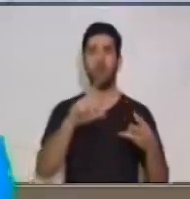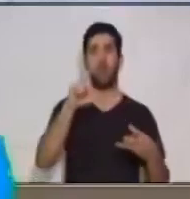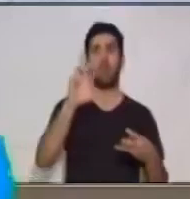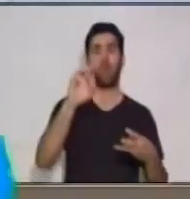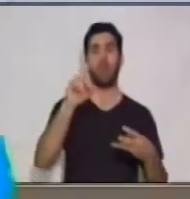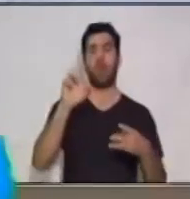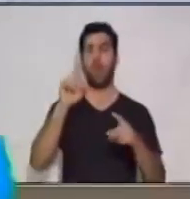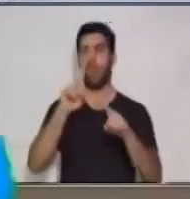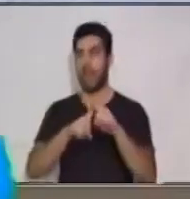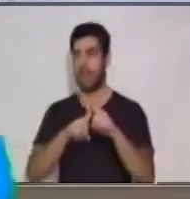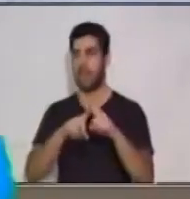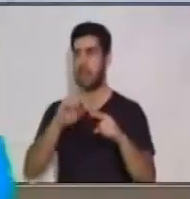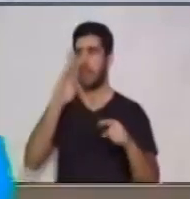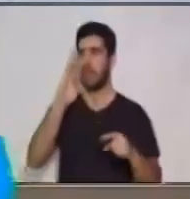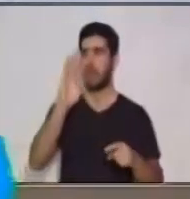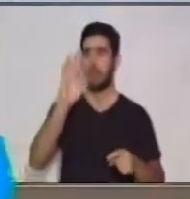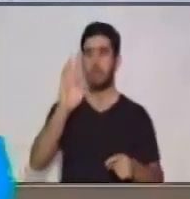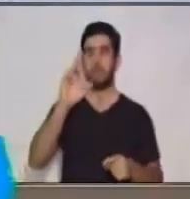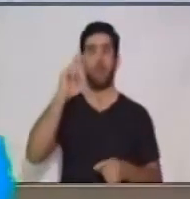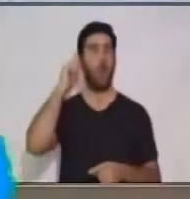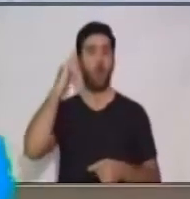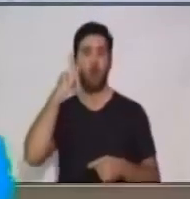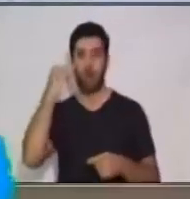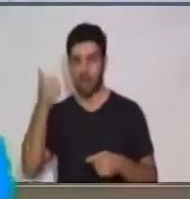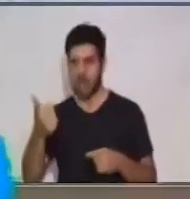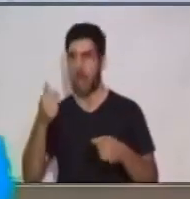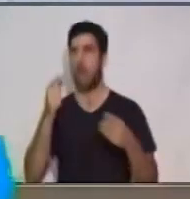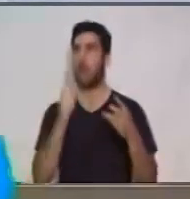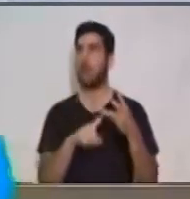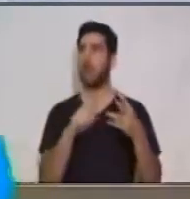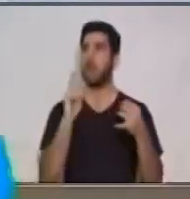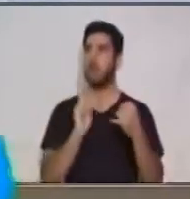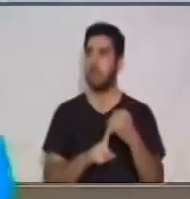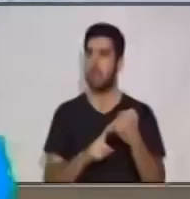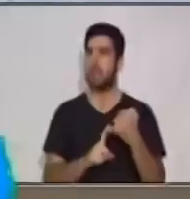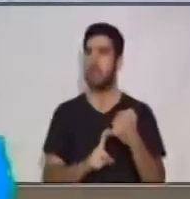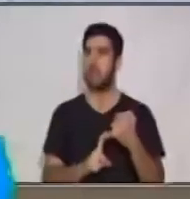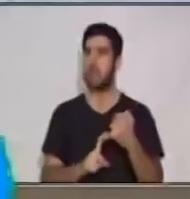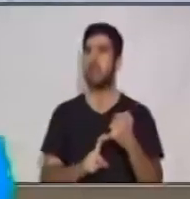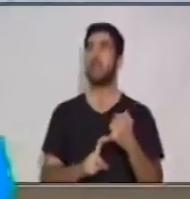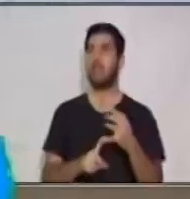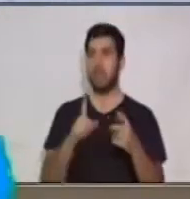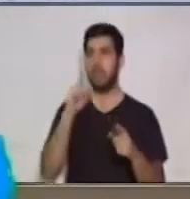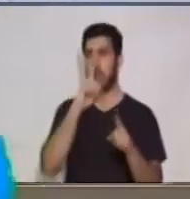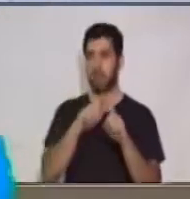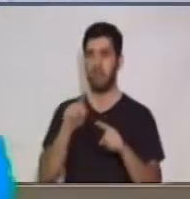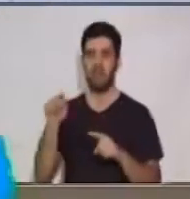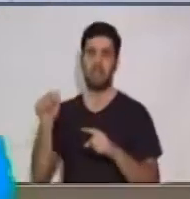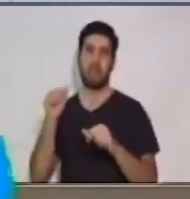que fueron encontrados en la cultura azteca, y también pertenecen a